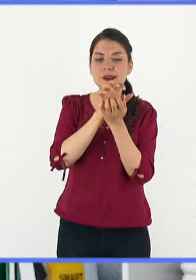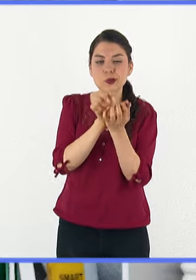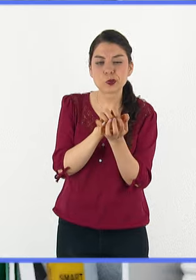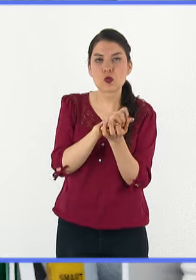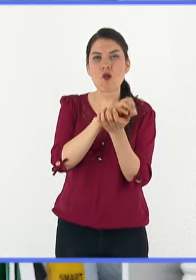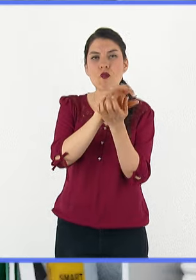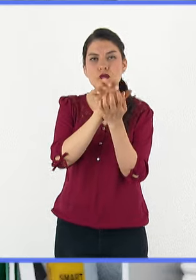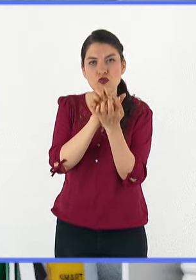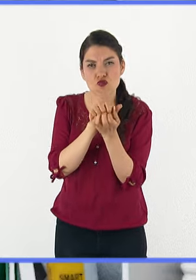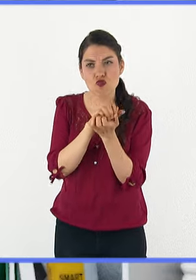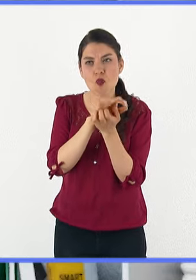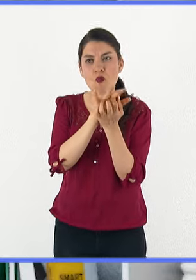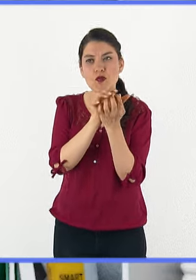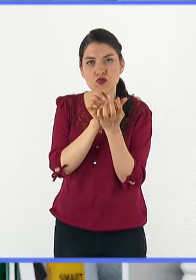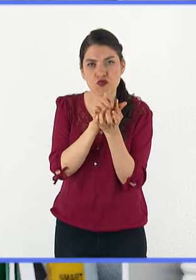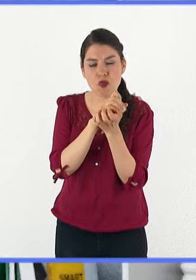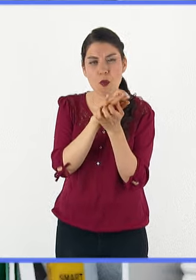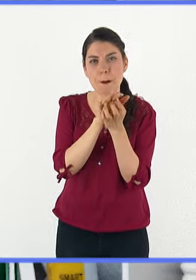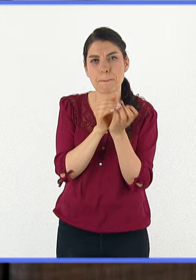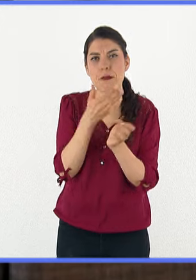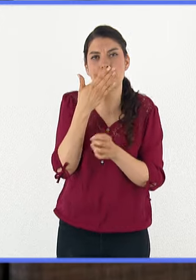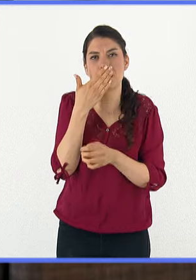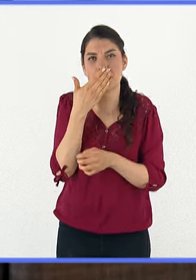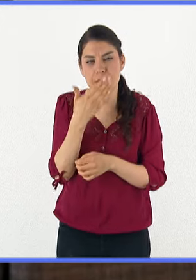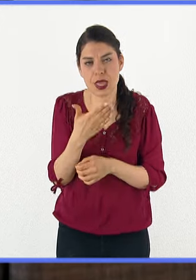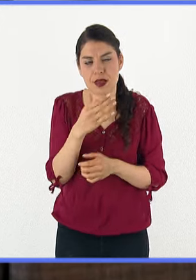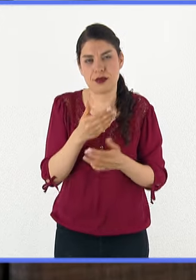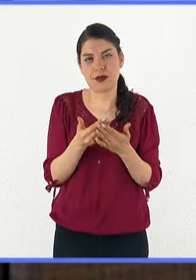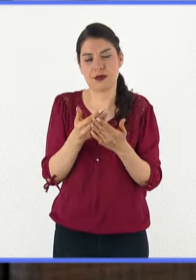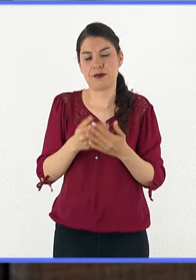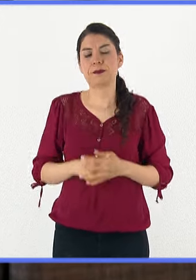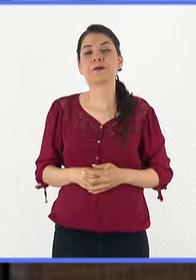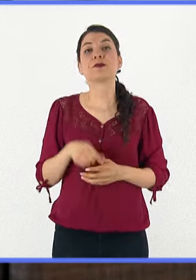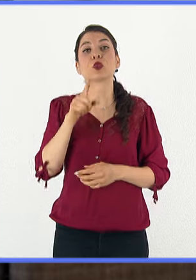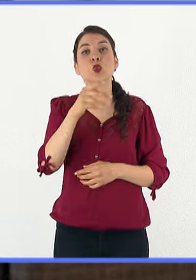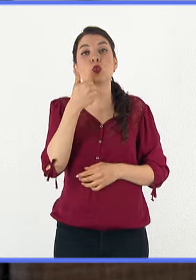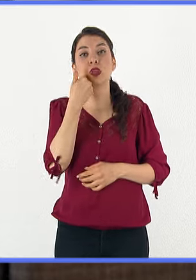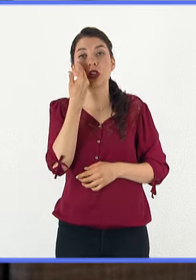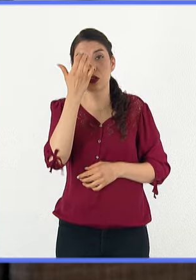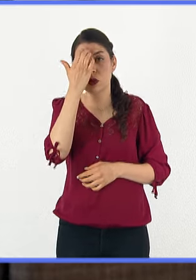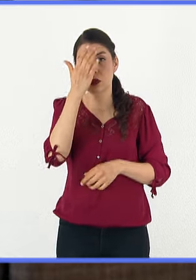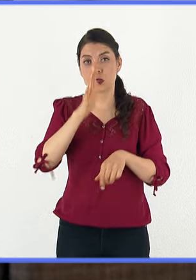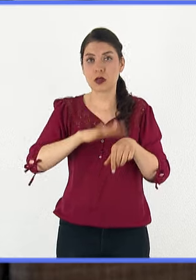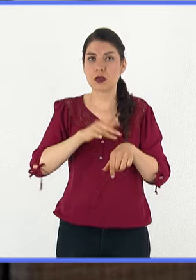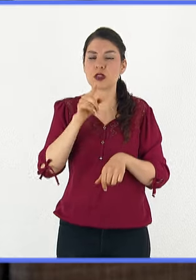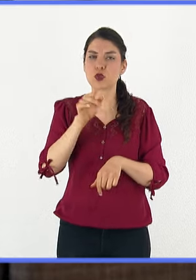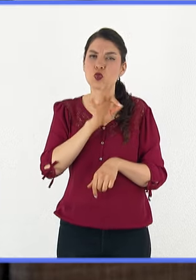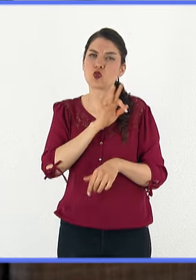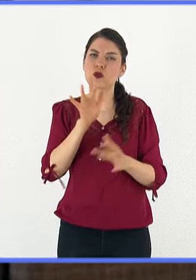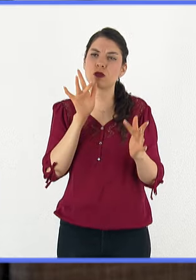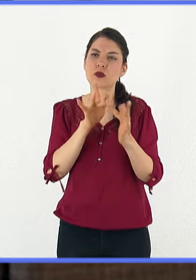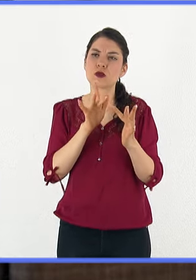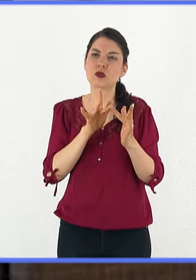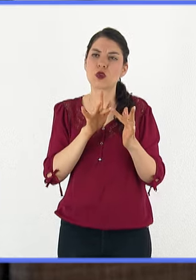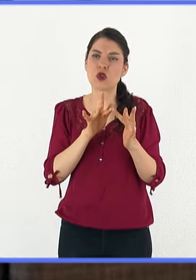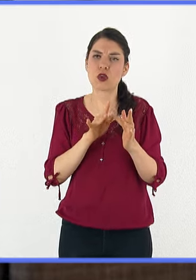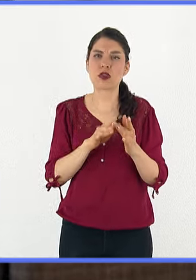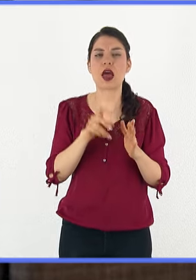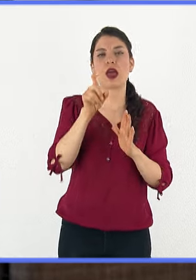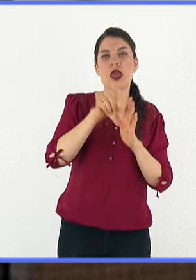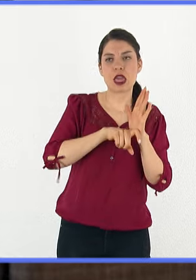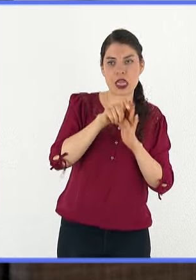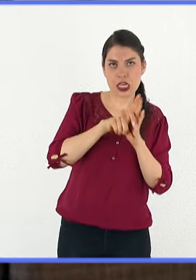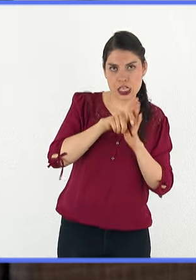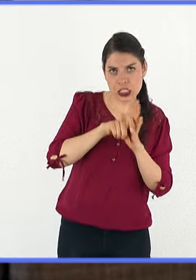mezclarlos completamente con tu saliva antes de tragar si quieres saber más de este tema me puedes encontrar en redes sociales Instagram o tiktok